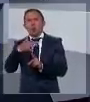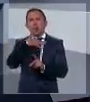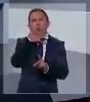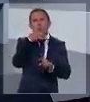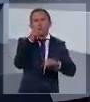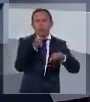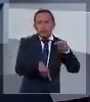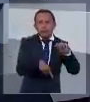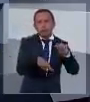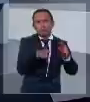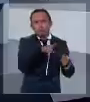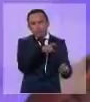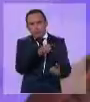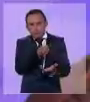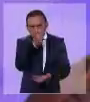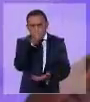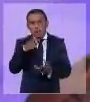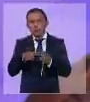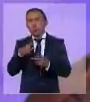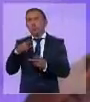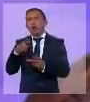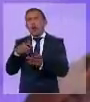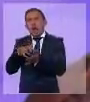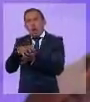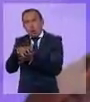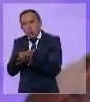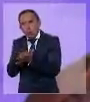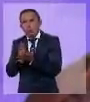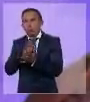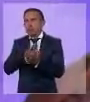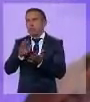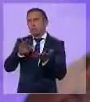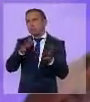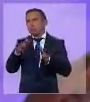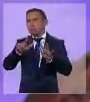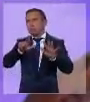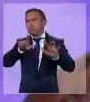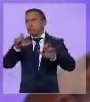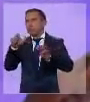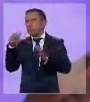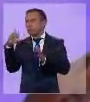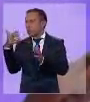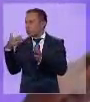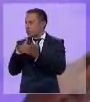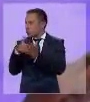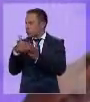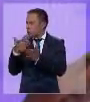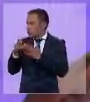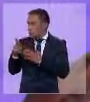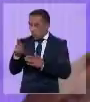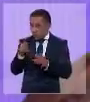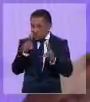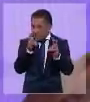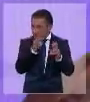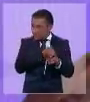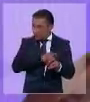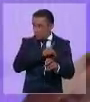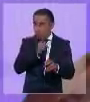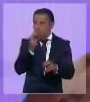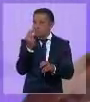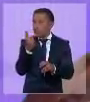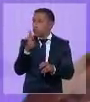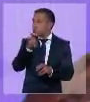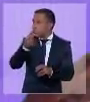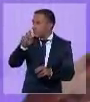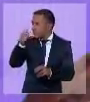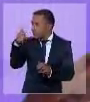en 750. Pues solo para salud necesita 233 mil y usted no quiere aumentar impuestos. Entonces, creo que sí es